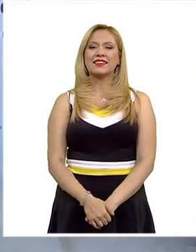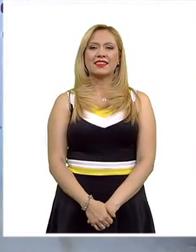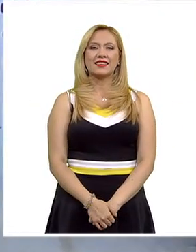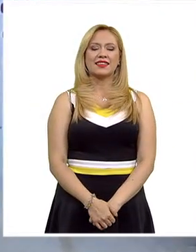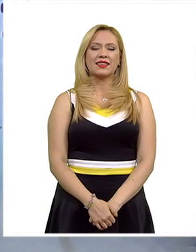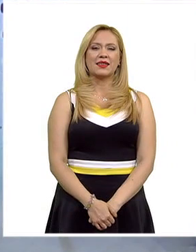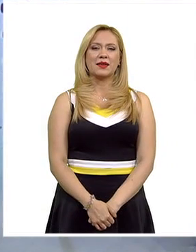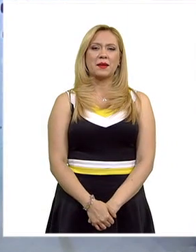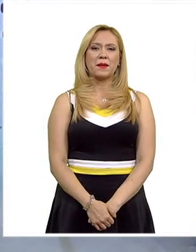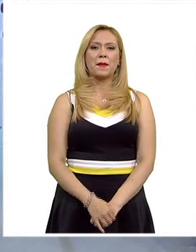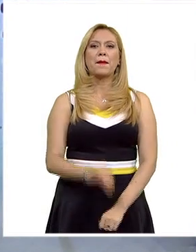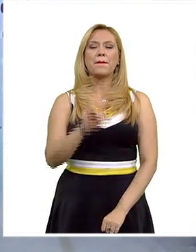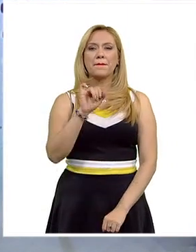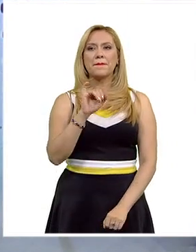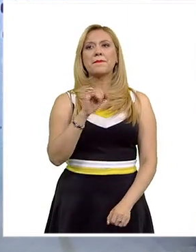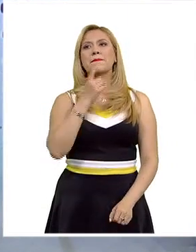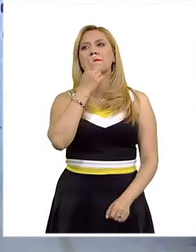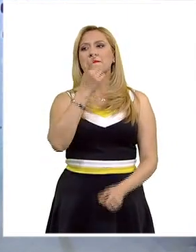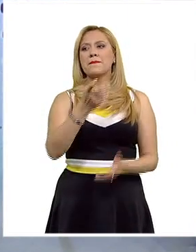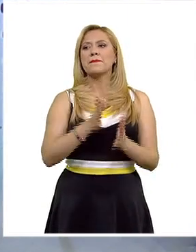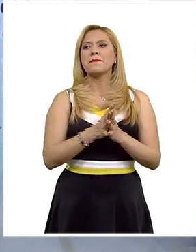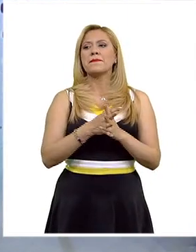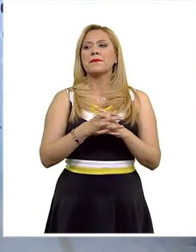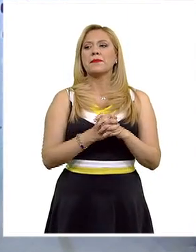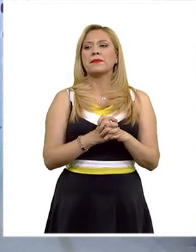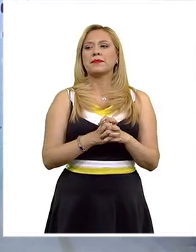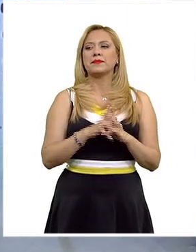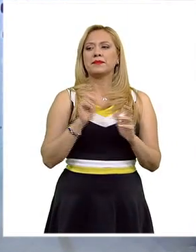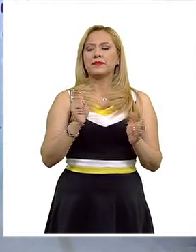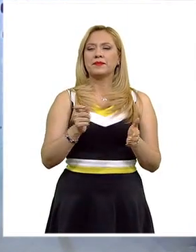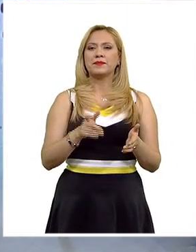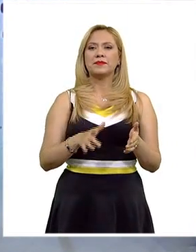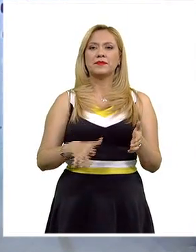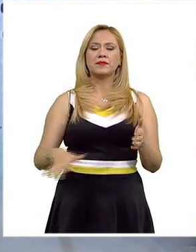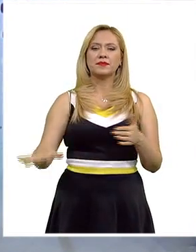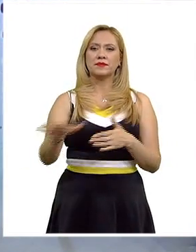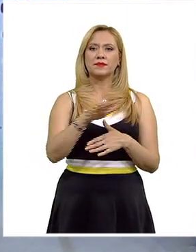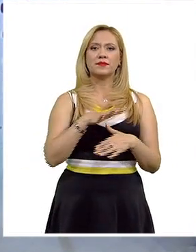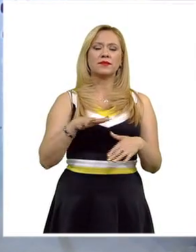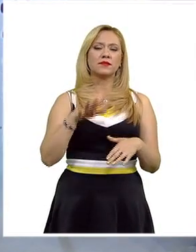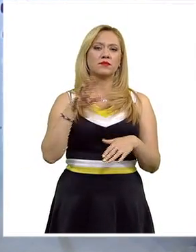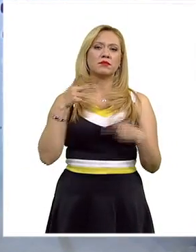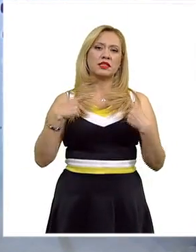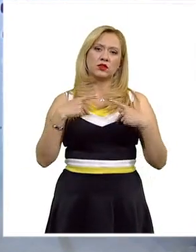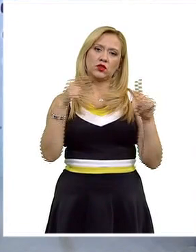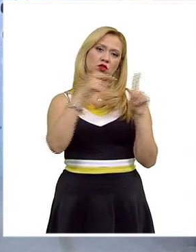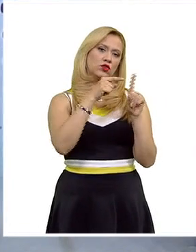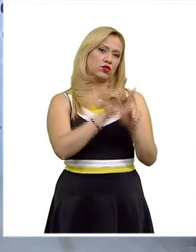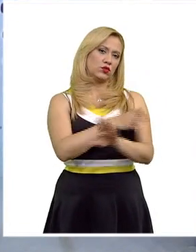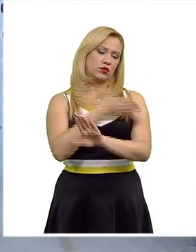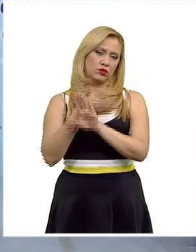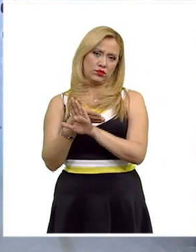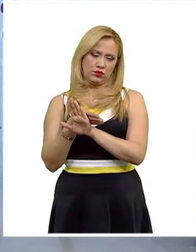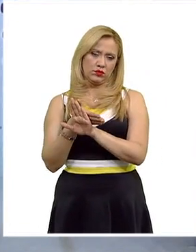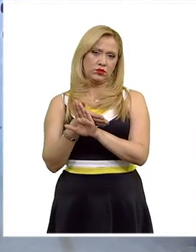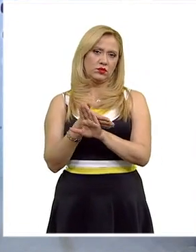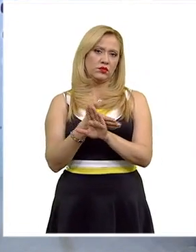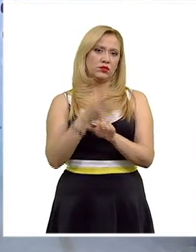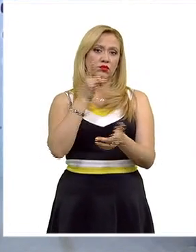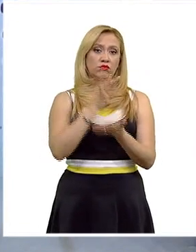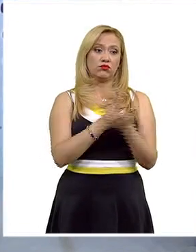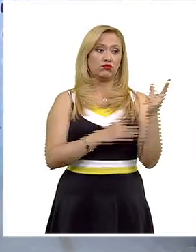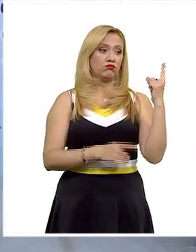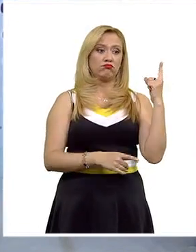y vamos así. Sí, pues nada más reflexionar sobre la figura del agresor que en efecto no es solo Chuchito, sino